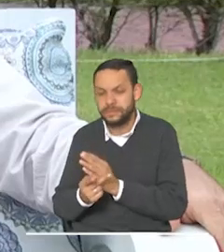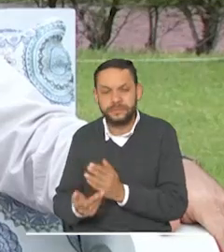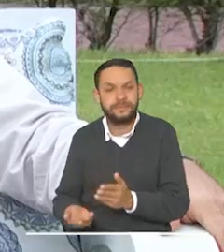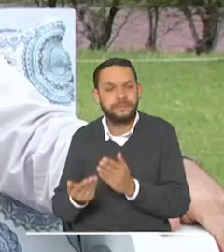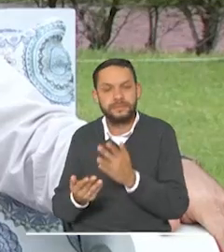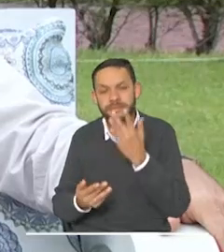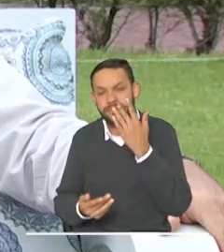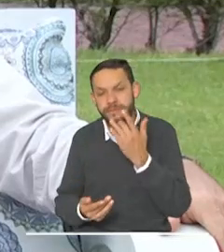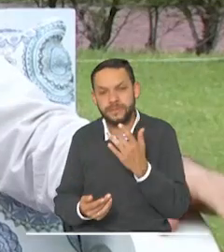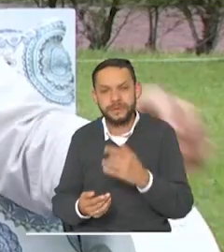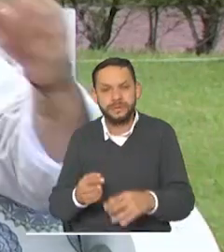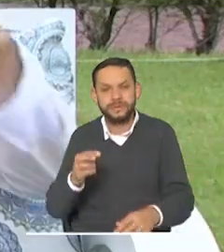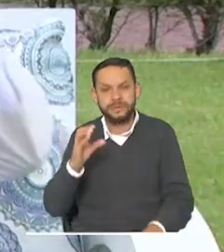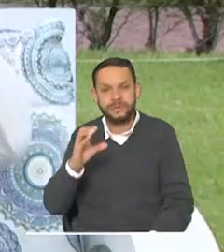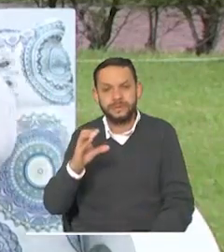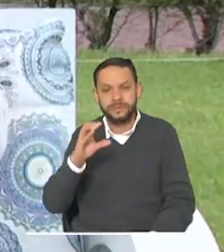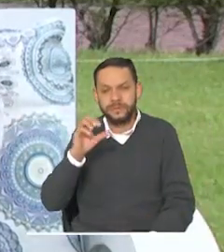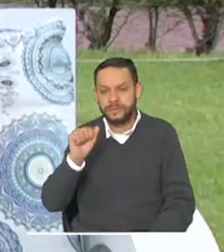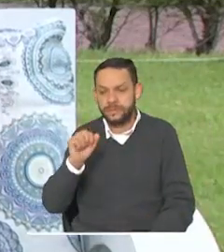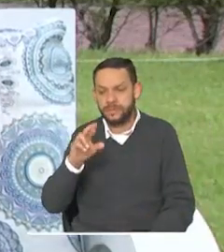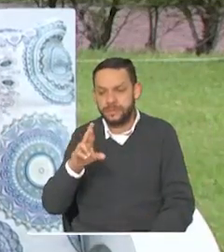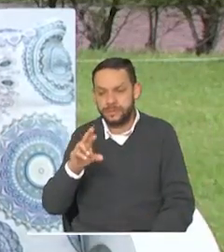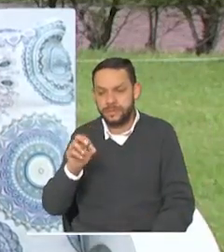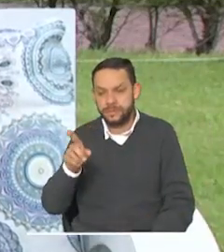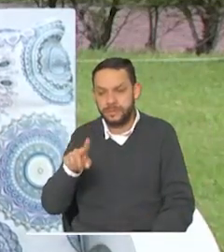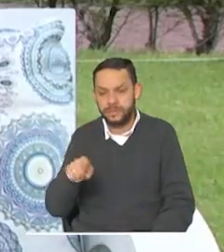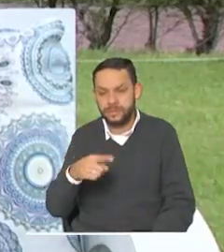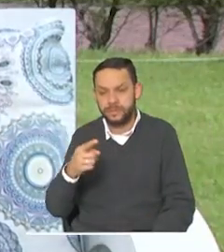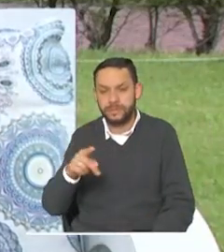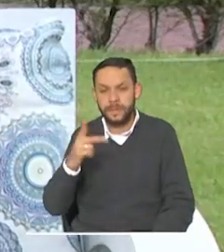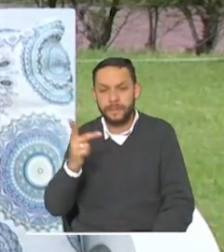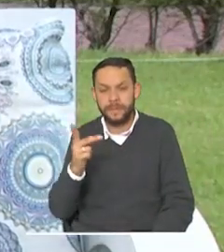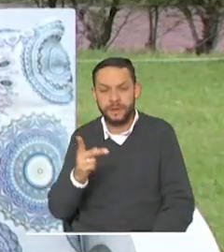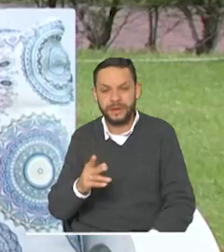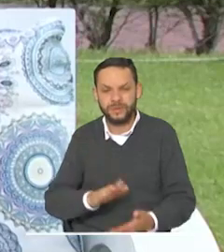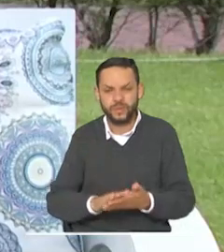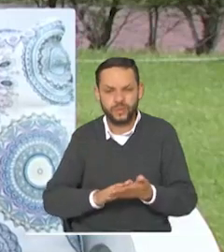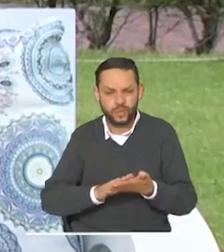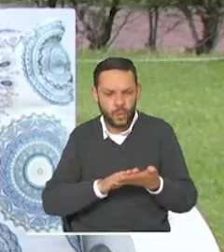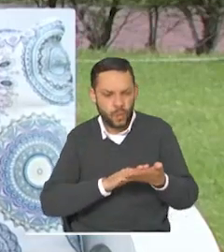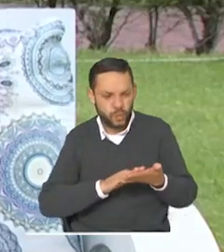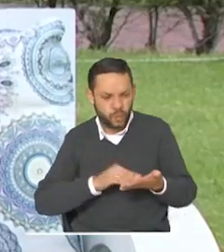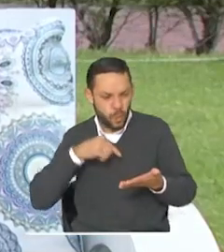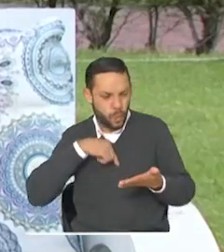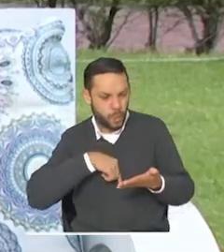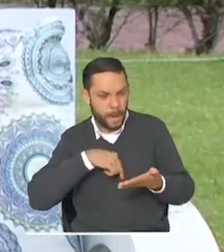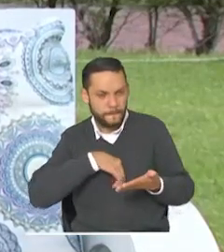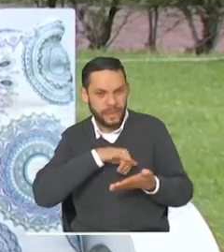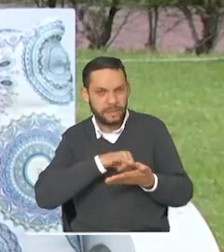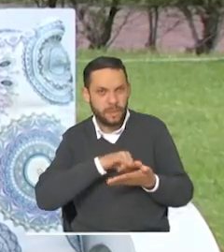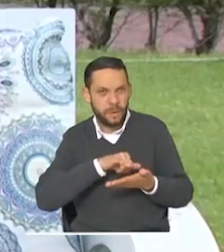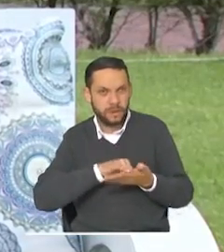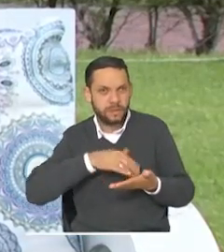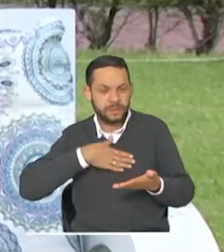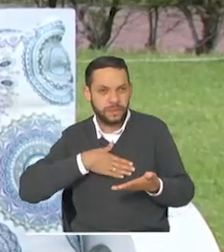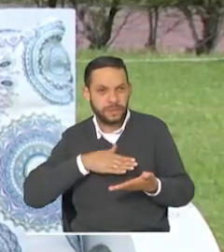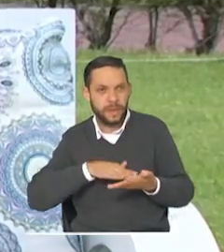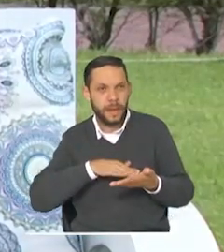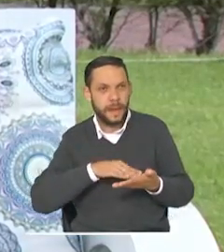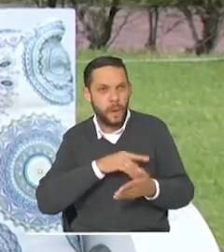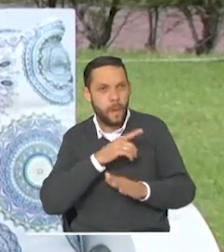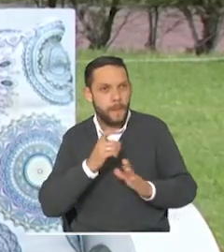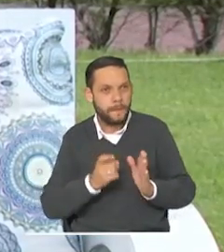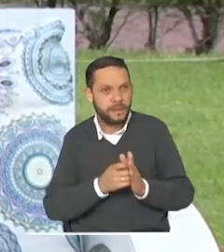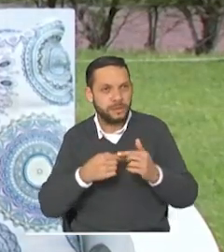Montoya pediatra él dice Sanando al sanador Porque si yo estoy preparado mentalmente